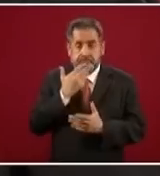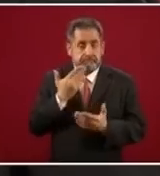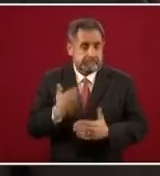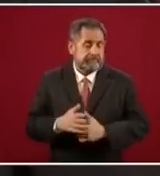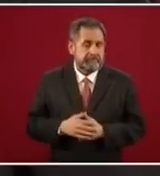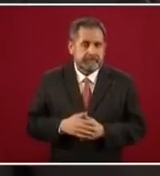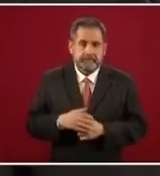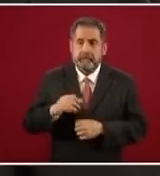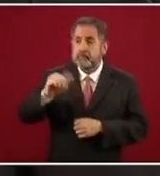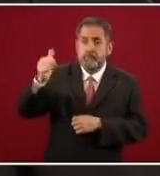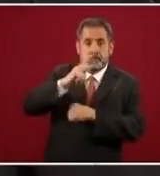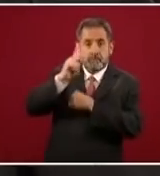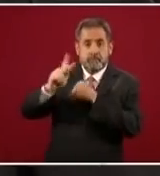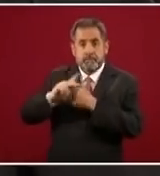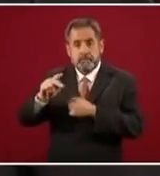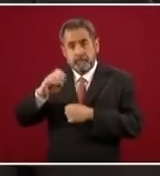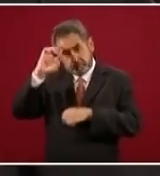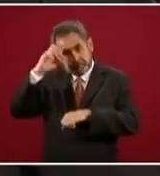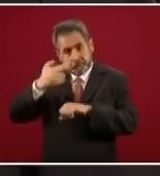más inversión extranjera,